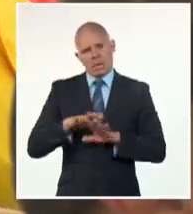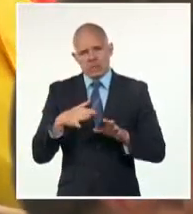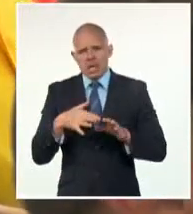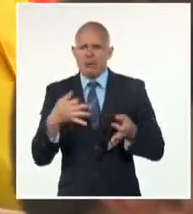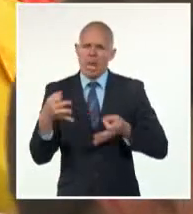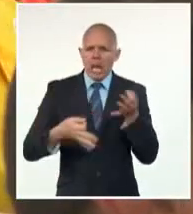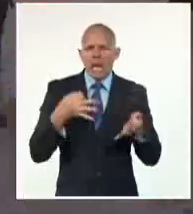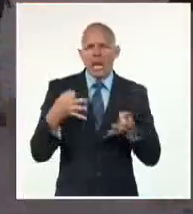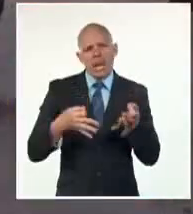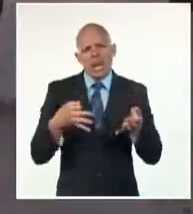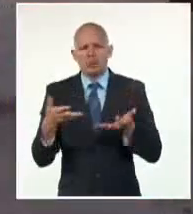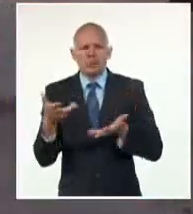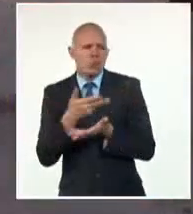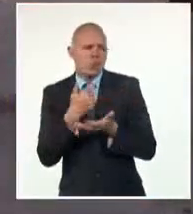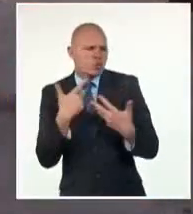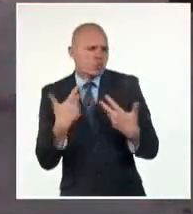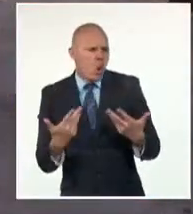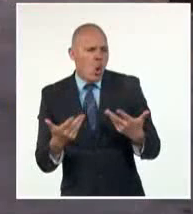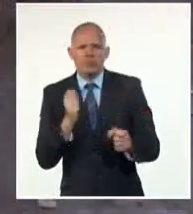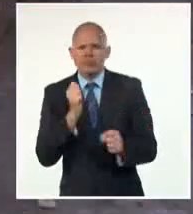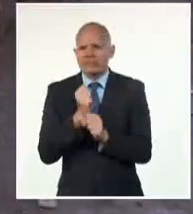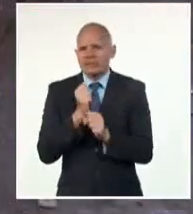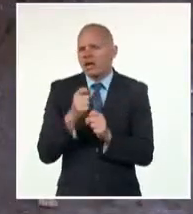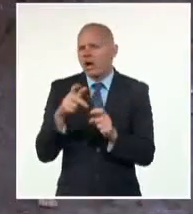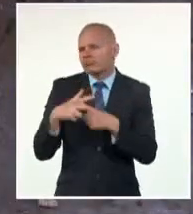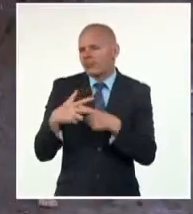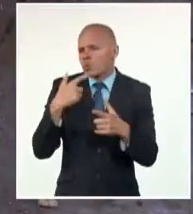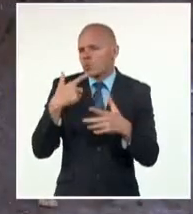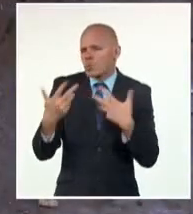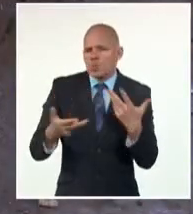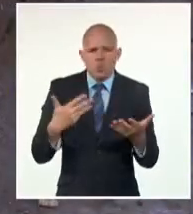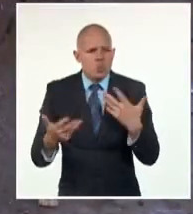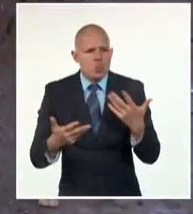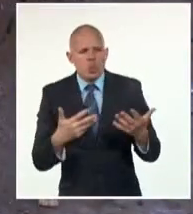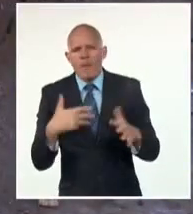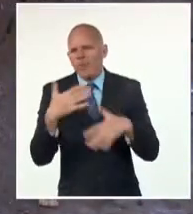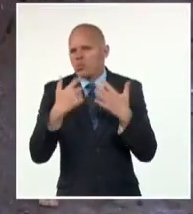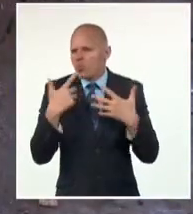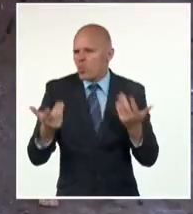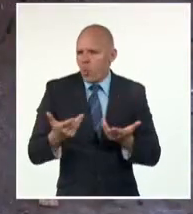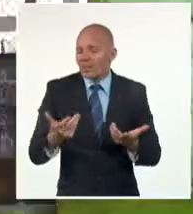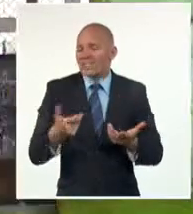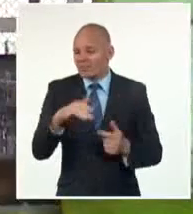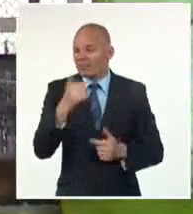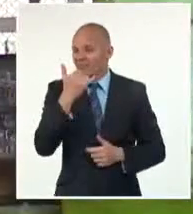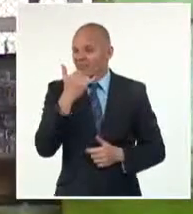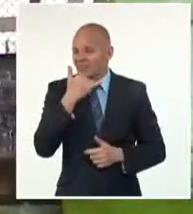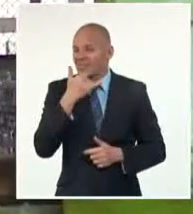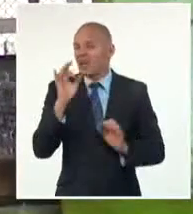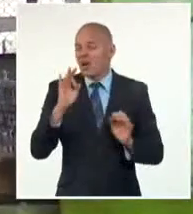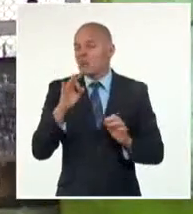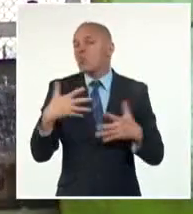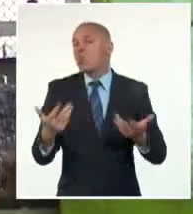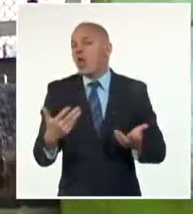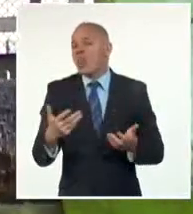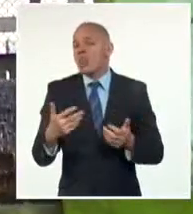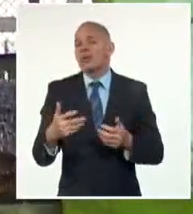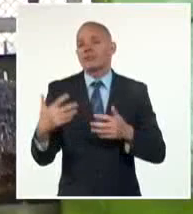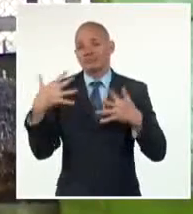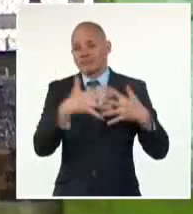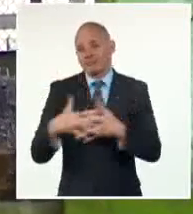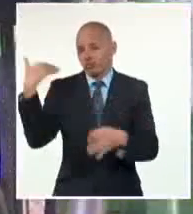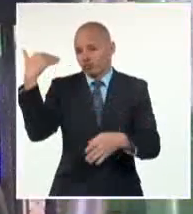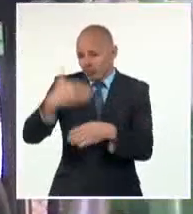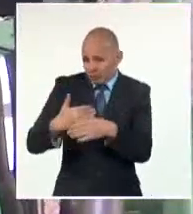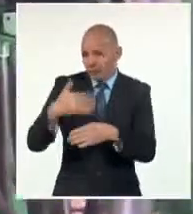principales problemáticas del sector, uno de los más afectados por el recrudecimiento del bloqueo de Estados Unidos a Cuba y por las soluciones que se han